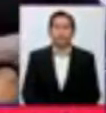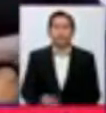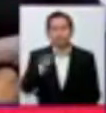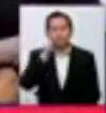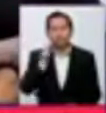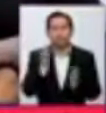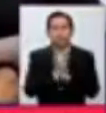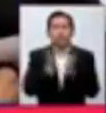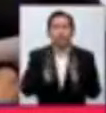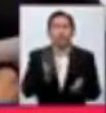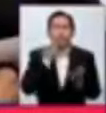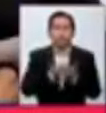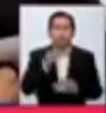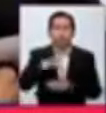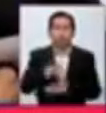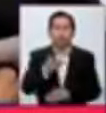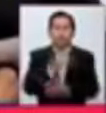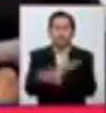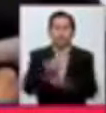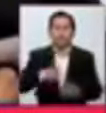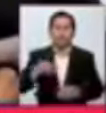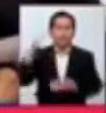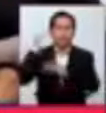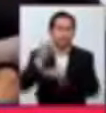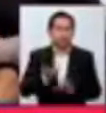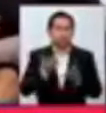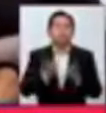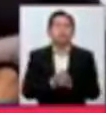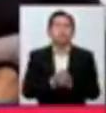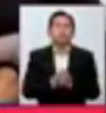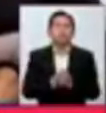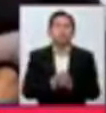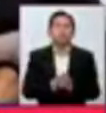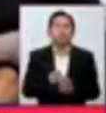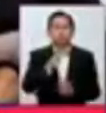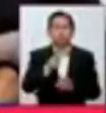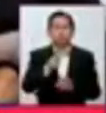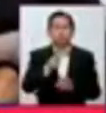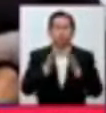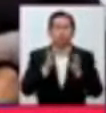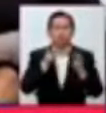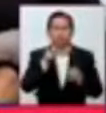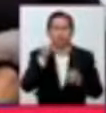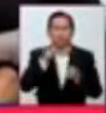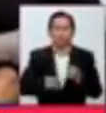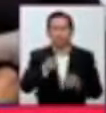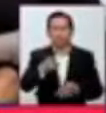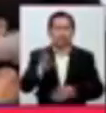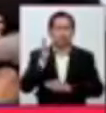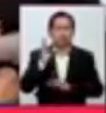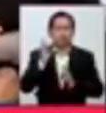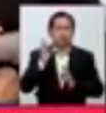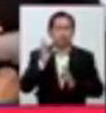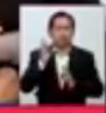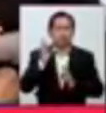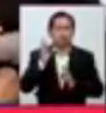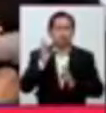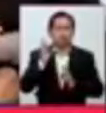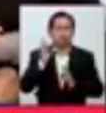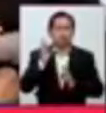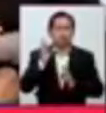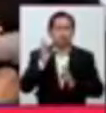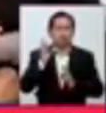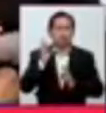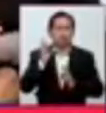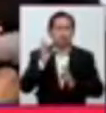Defensora, muy buenas noches, un saludo cordial desde Santa Cruz. Bueno, usted hablaba en la parte final de su intervención acerca de los medios, y nosotros como